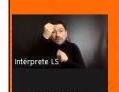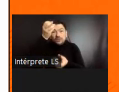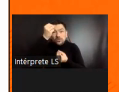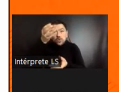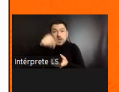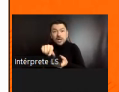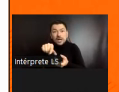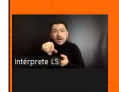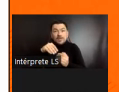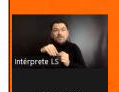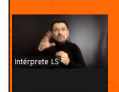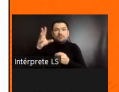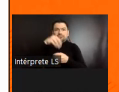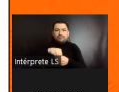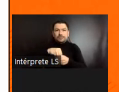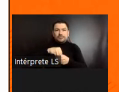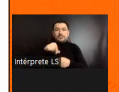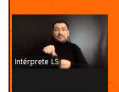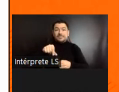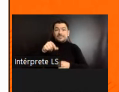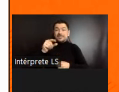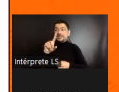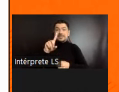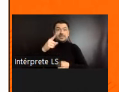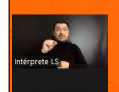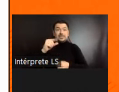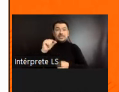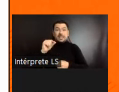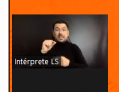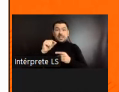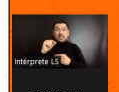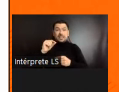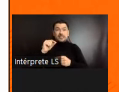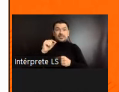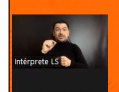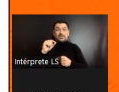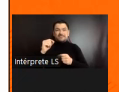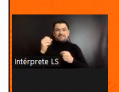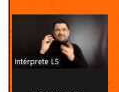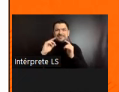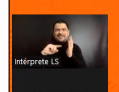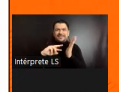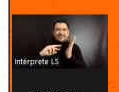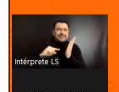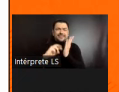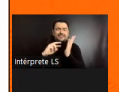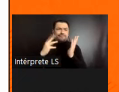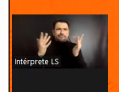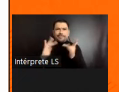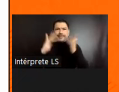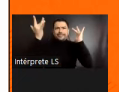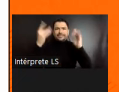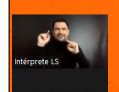digitalizados y que muchas personas necesitan trabajar con papeleo todavía, un trabajo muy manual.